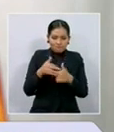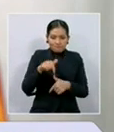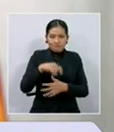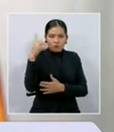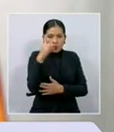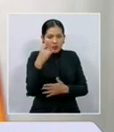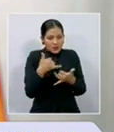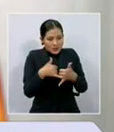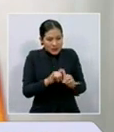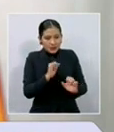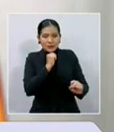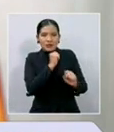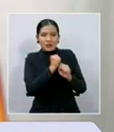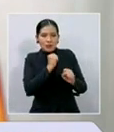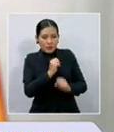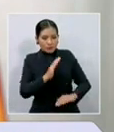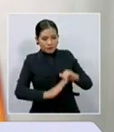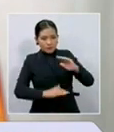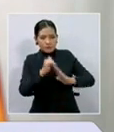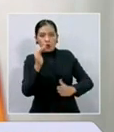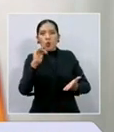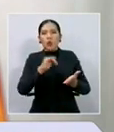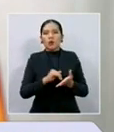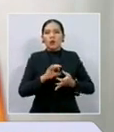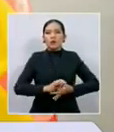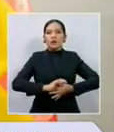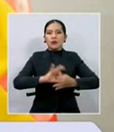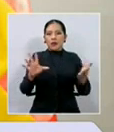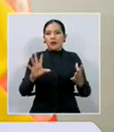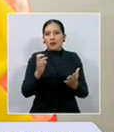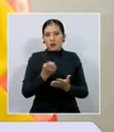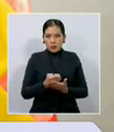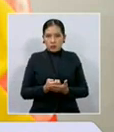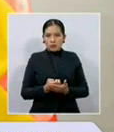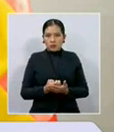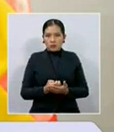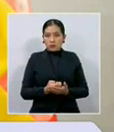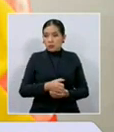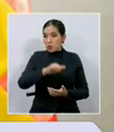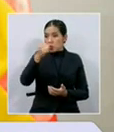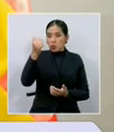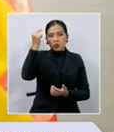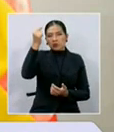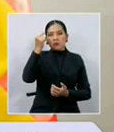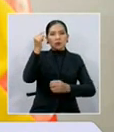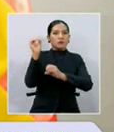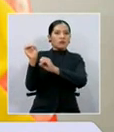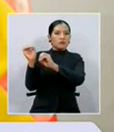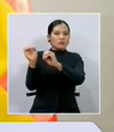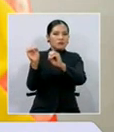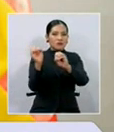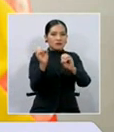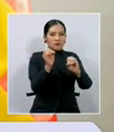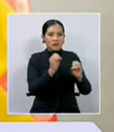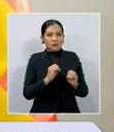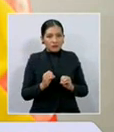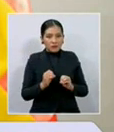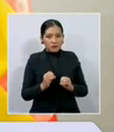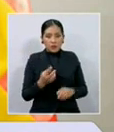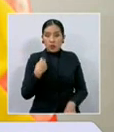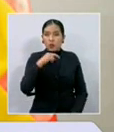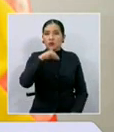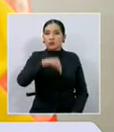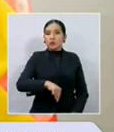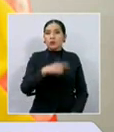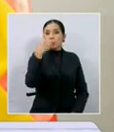está reconstruyendo y reactivando su economía. Como ningún otro gobierno, el nuestro no solo tuvo